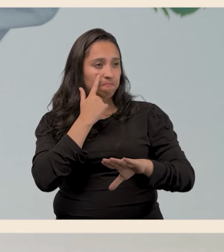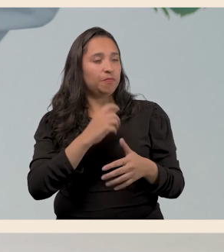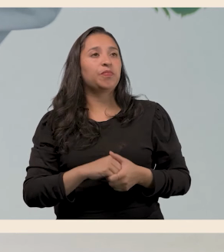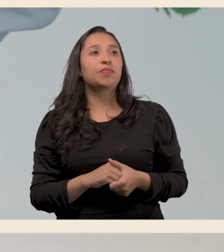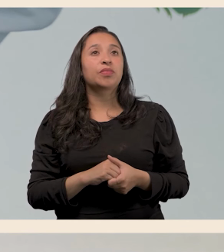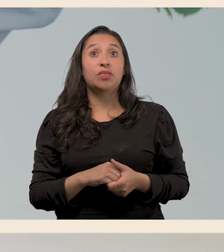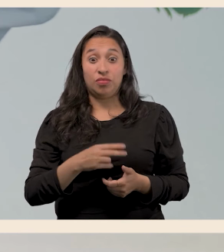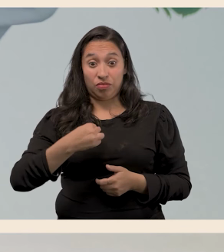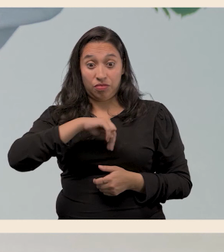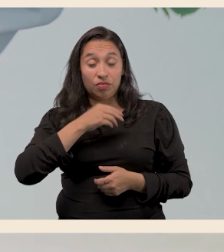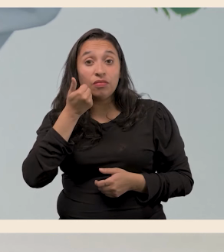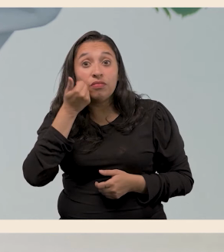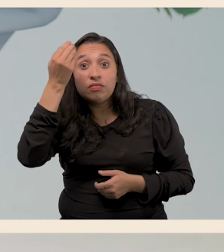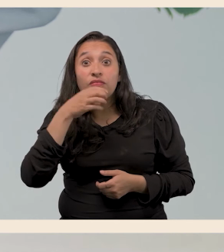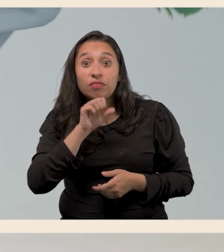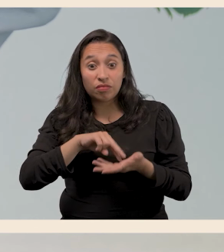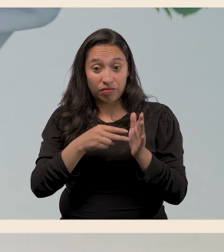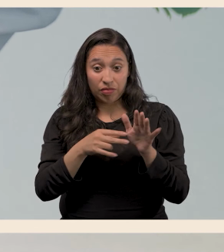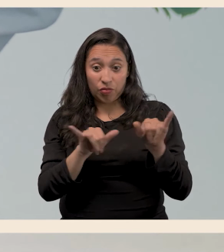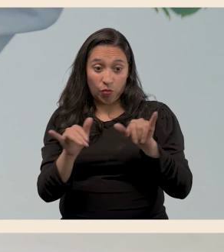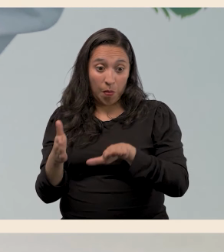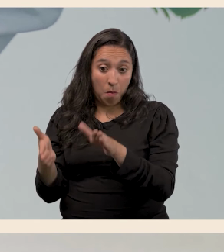que nosotros no estamos muertos.